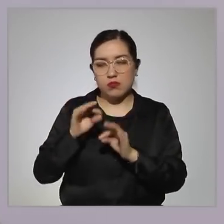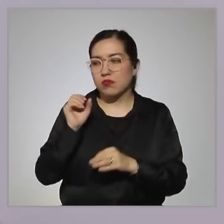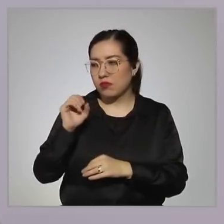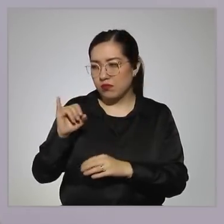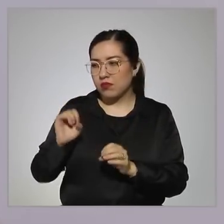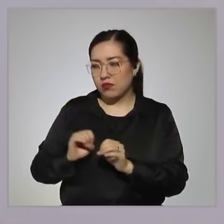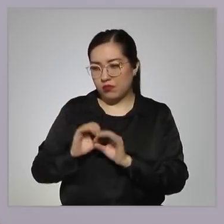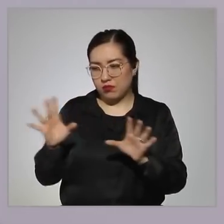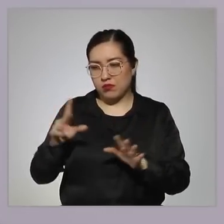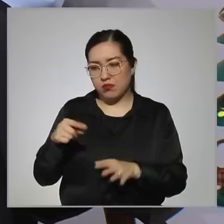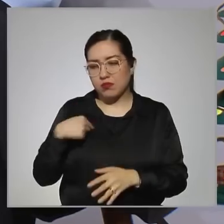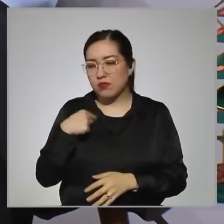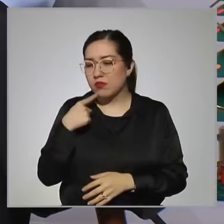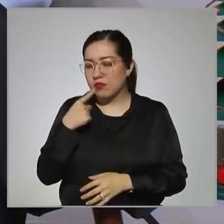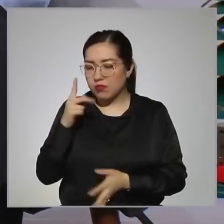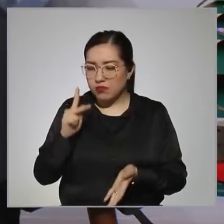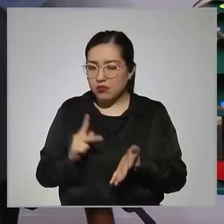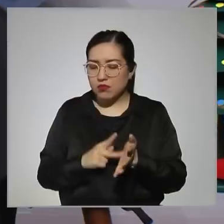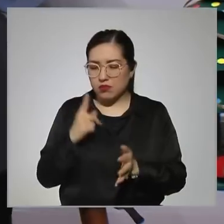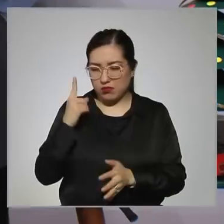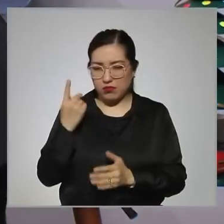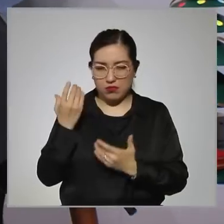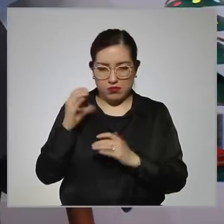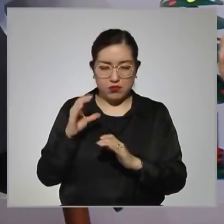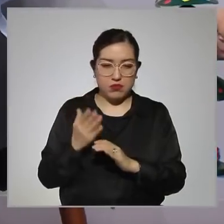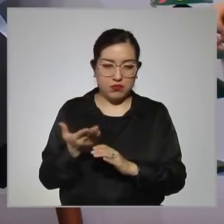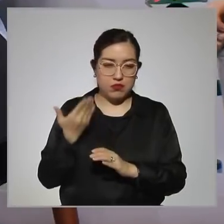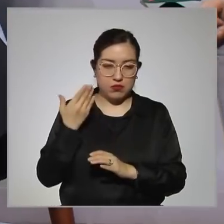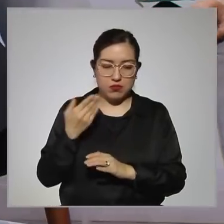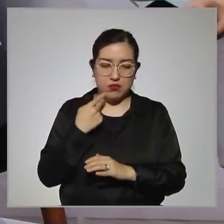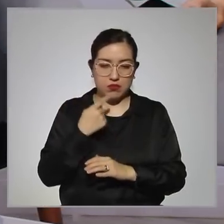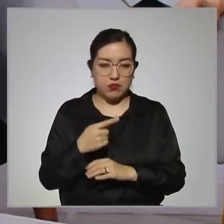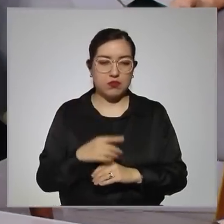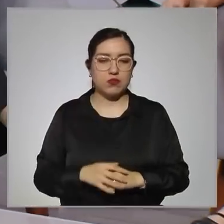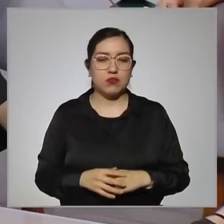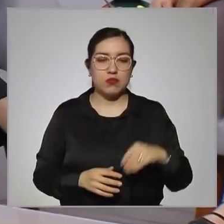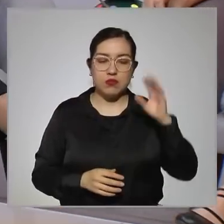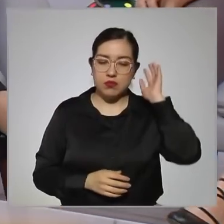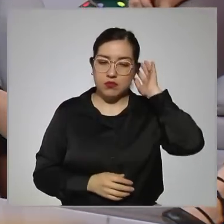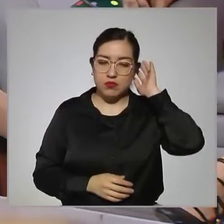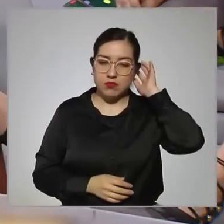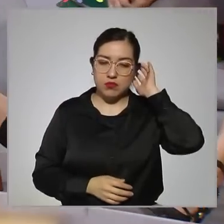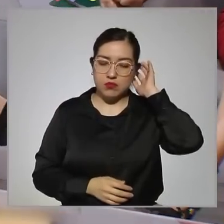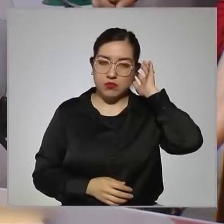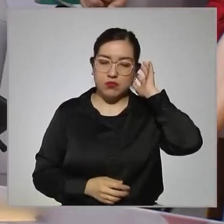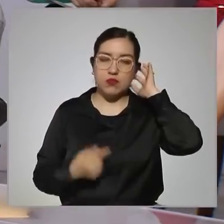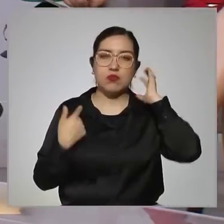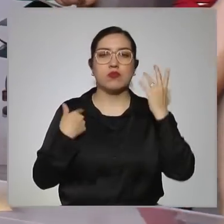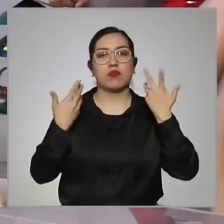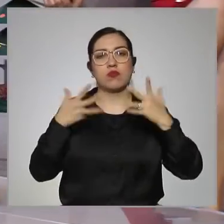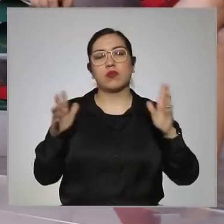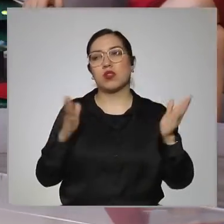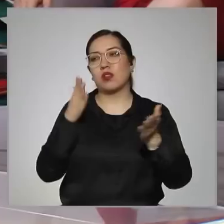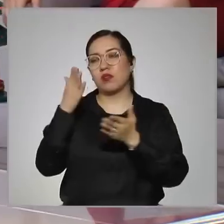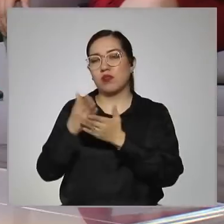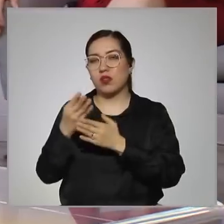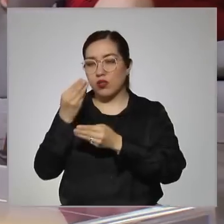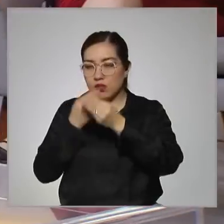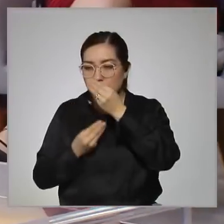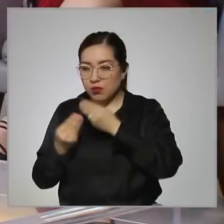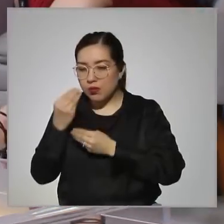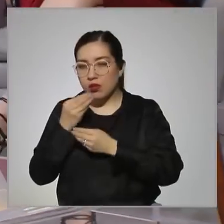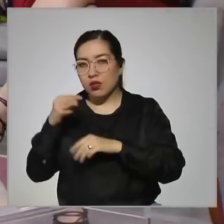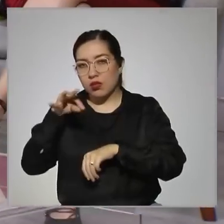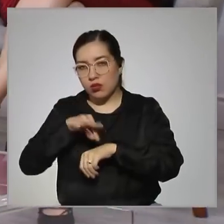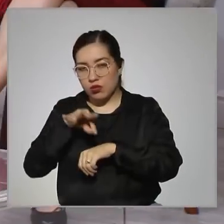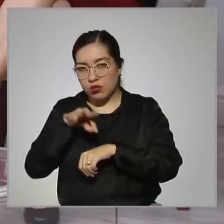Yo quisiera aquí retomar uno de los comentarios de la audiencia, ¿no? Que decía, ay, bueno, es que yo ya fui a la nutrióloga y ya empecé a cambiar mi